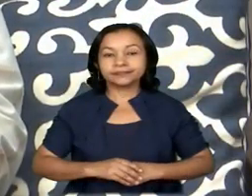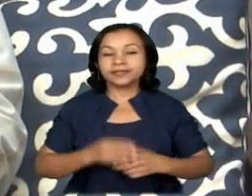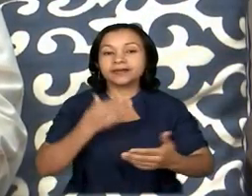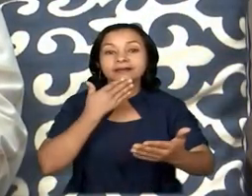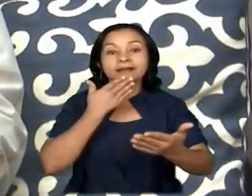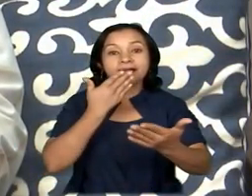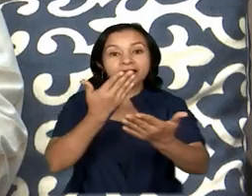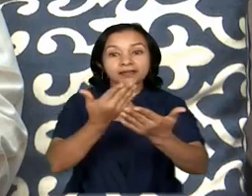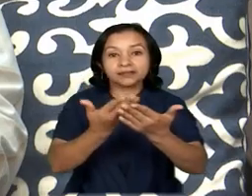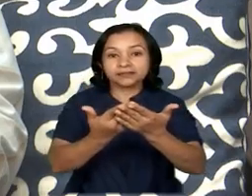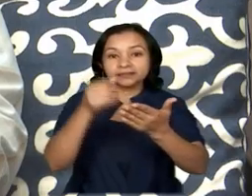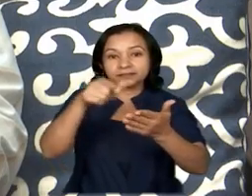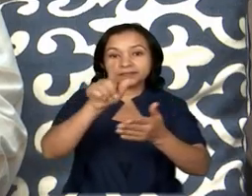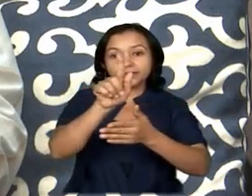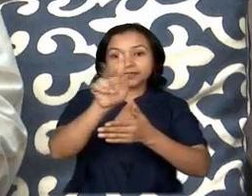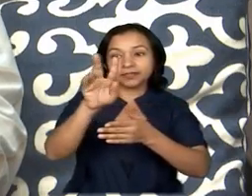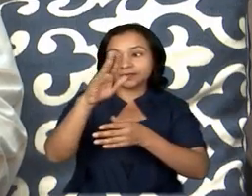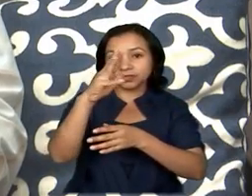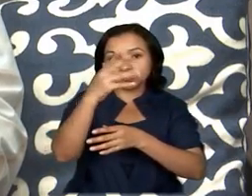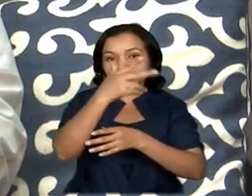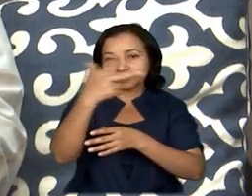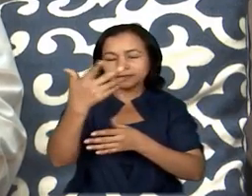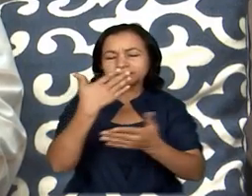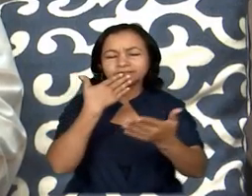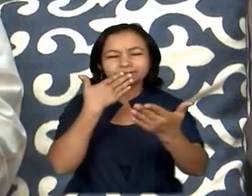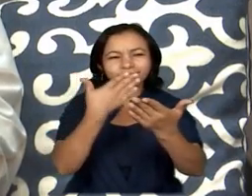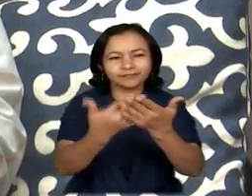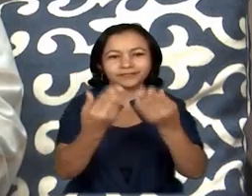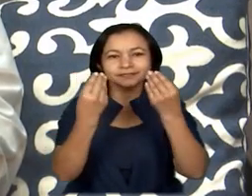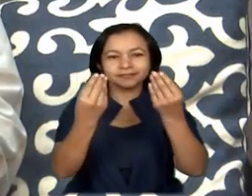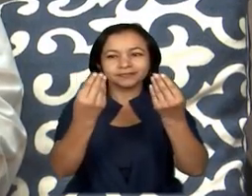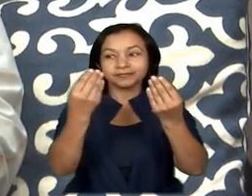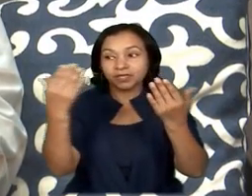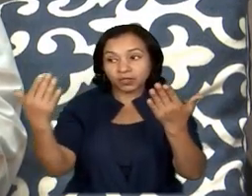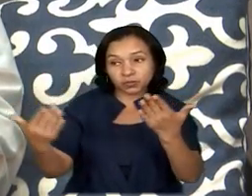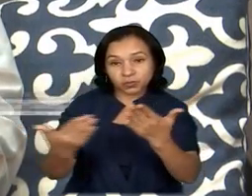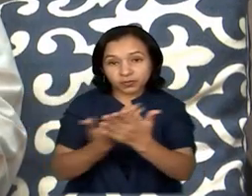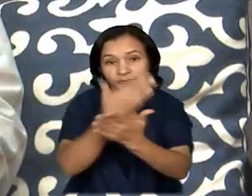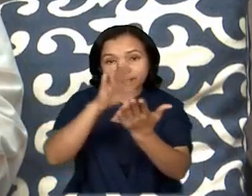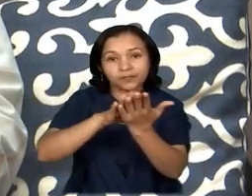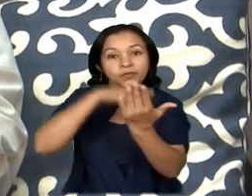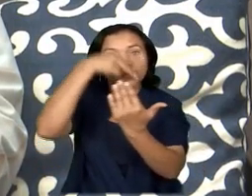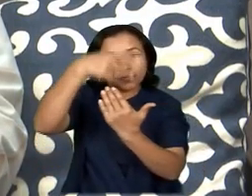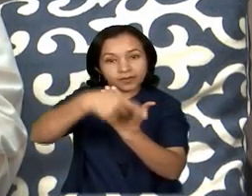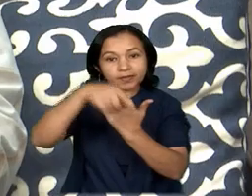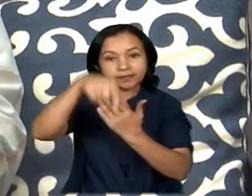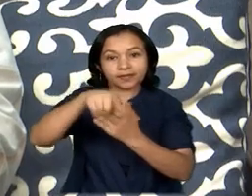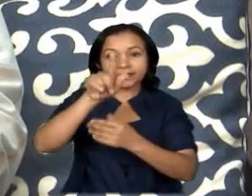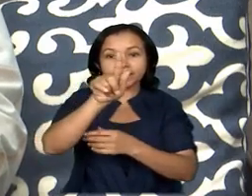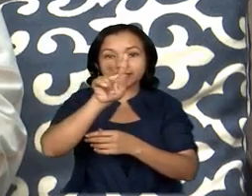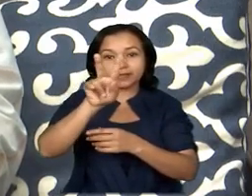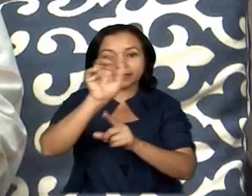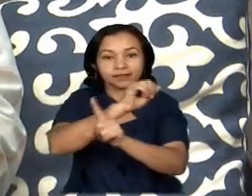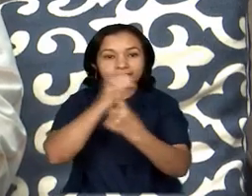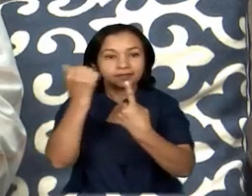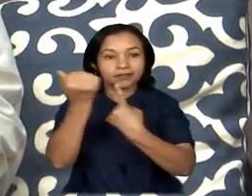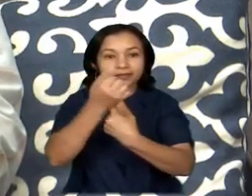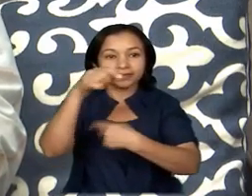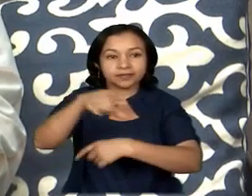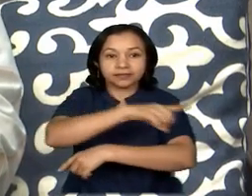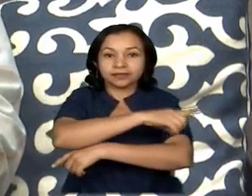Gracias por estar en sintonía del canal parlamentario y muchas gracias por acompañarnos en una nueva edición de su programa Desde el Parlamento. En esta